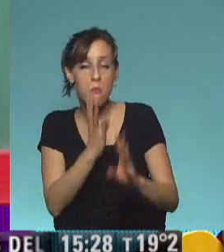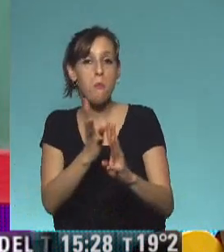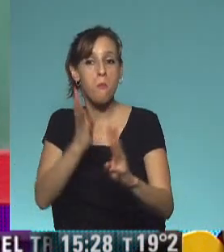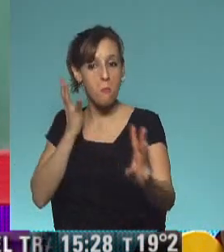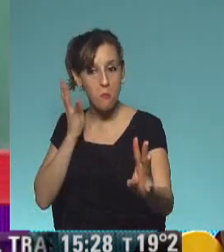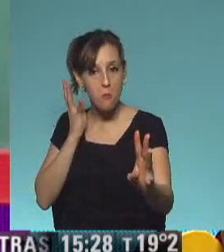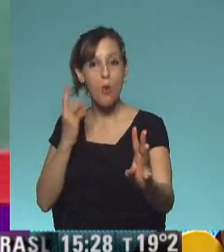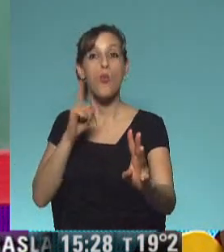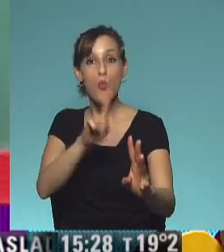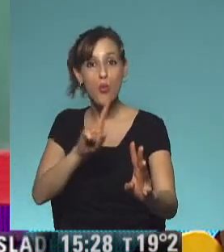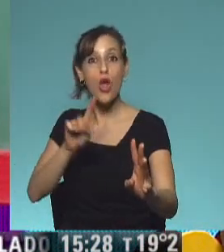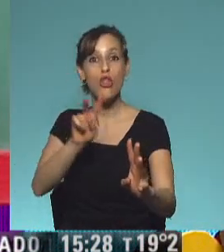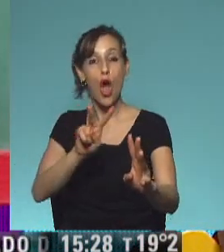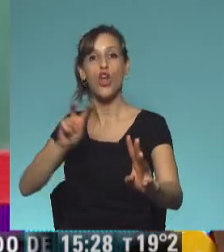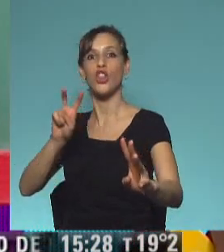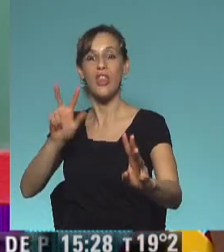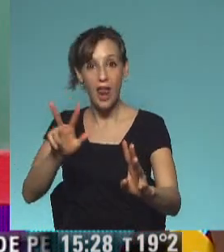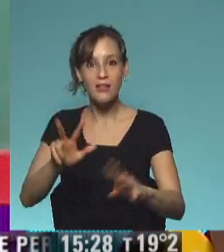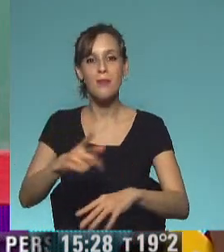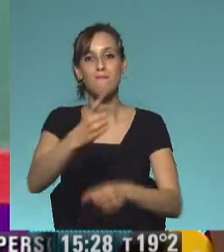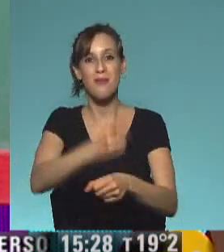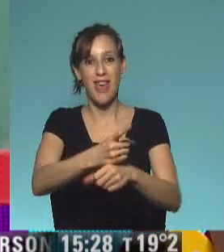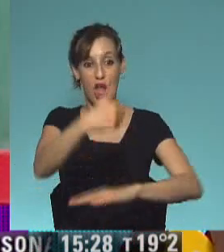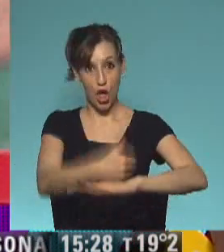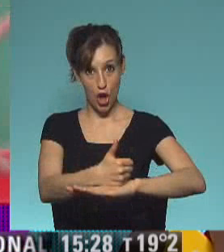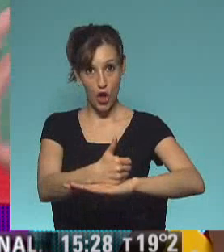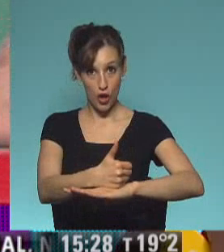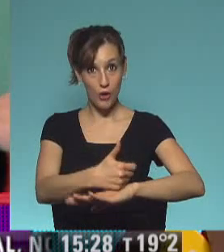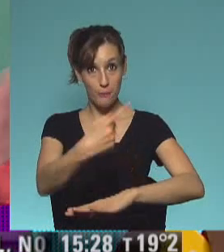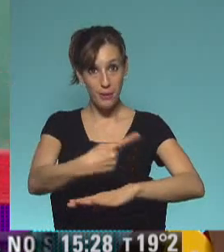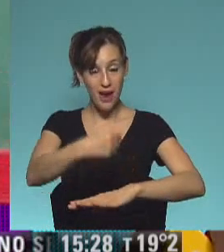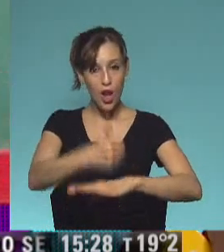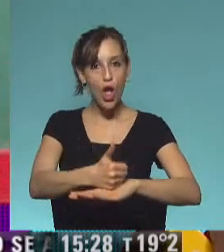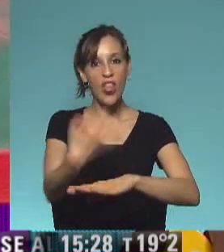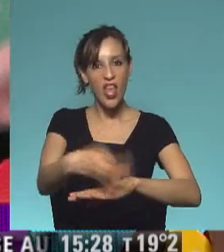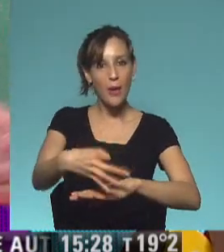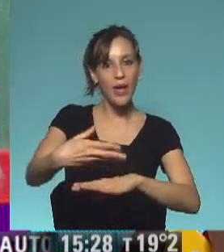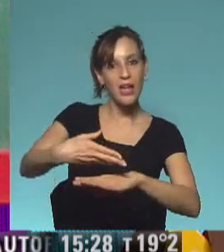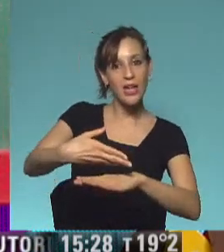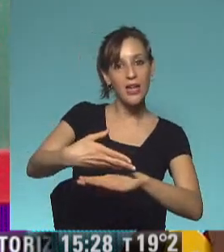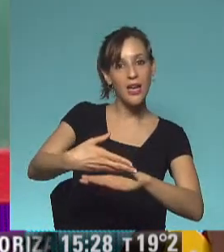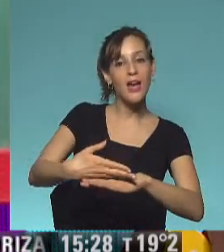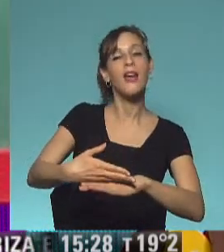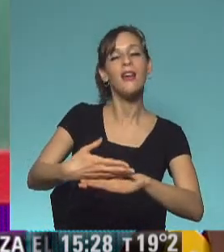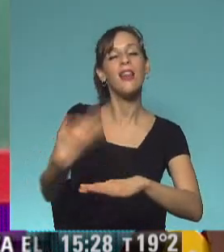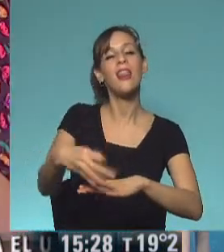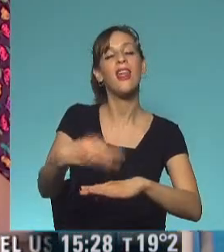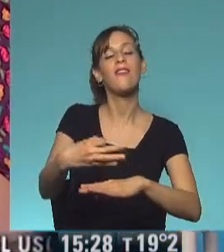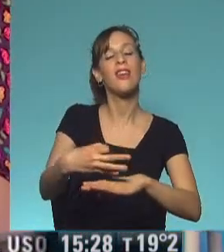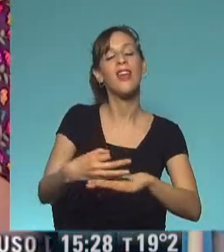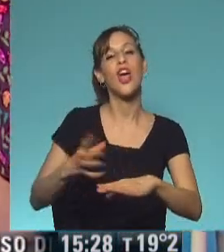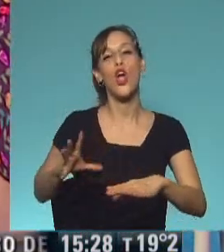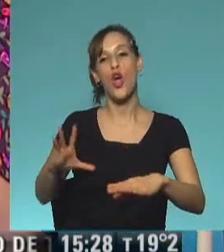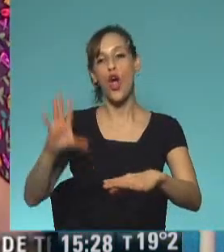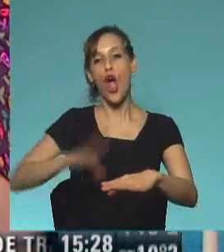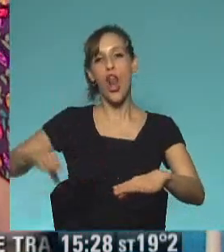1, 2, 3 y la cabeza del dragón, o sea, el que está delante, tiene que tratar de agarrar, girar y agarrar a la cola del dragón. Tremendo. Ah, tiene que